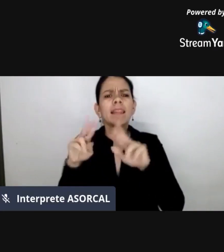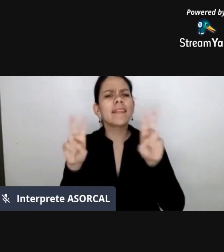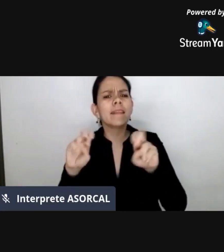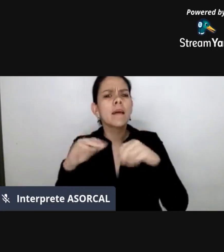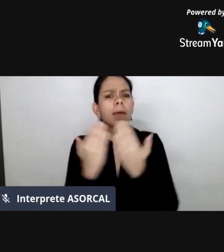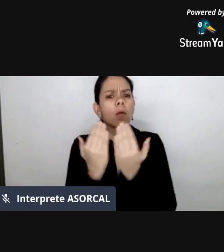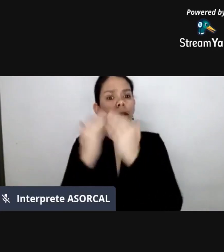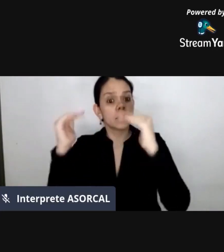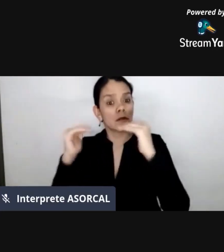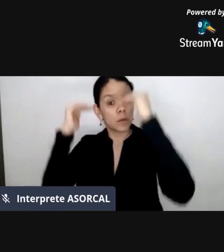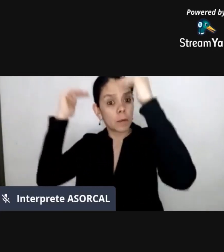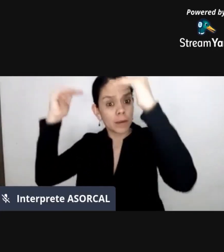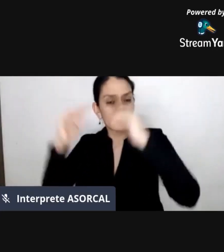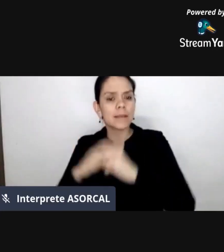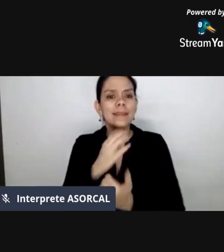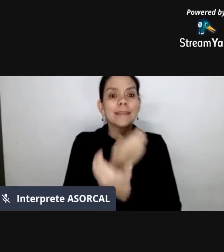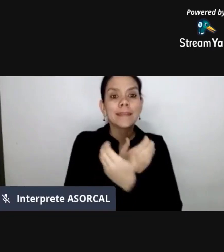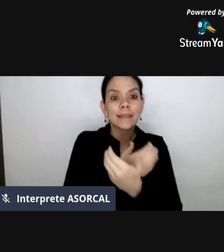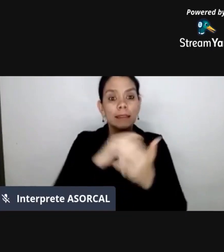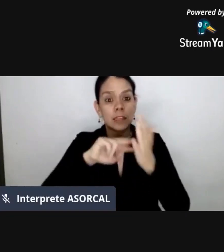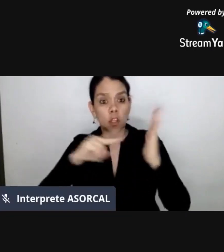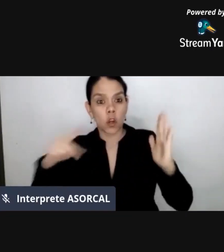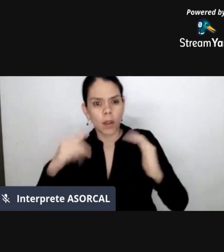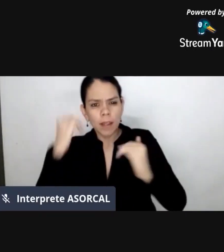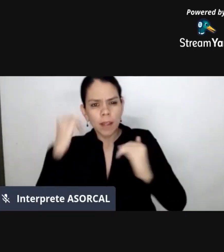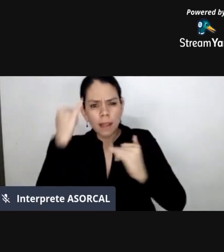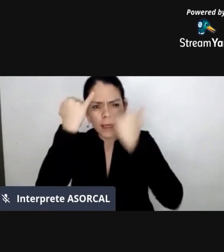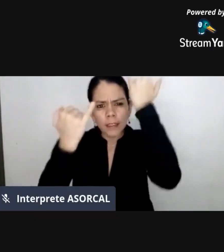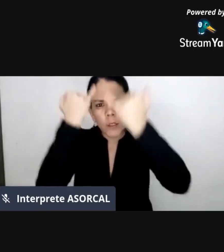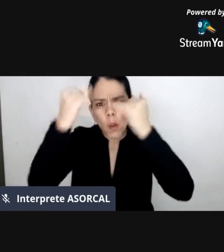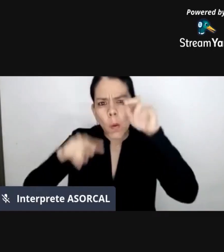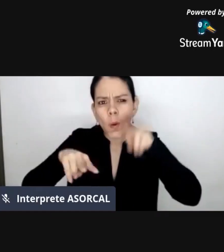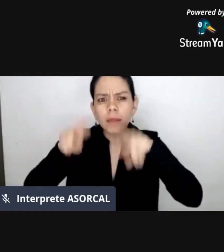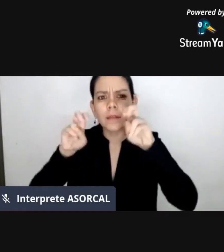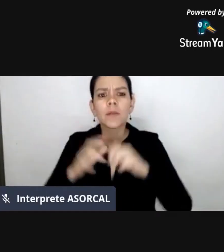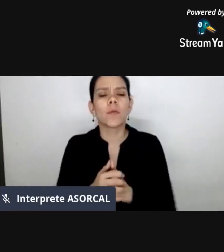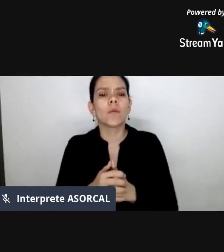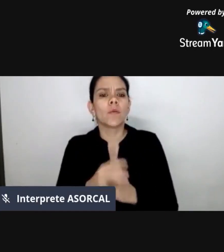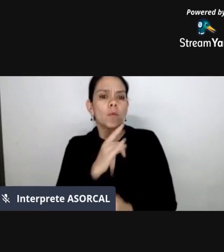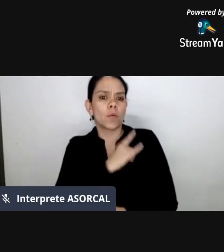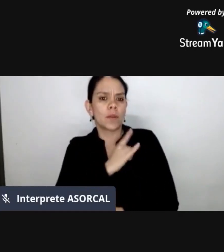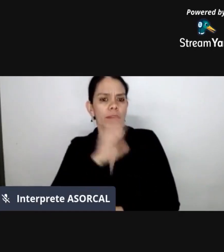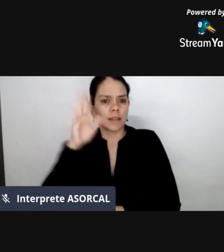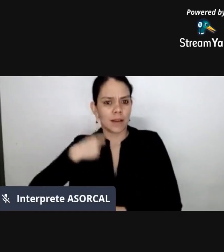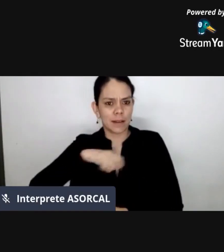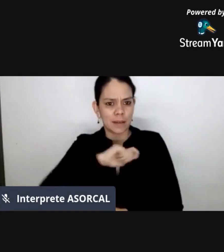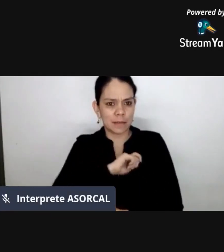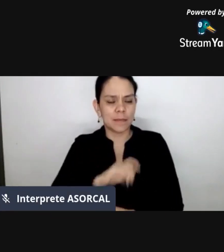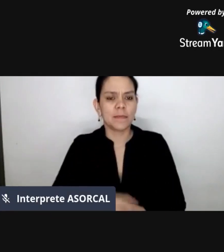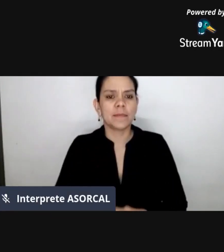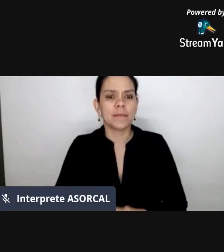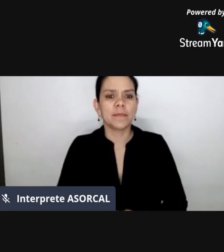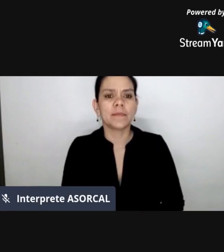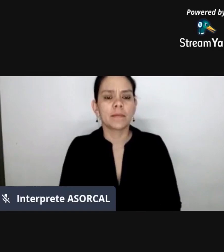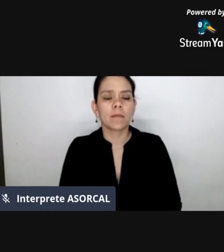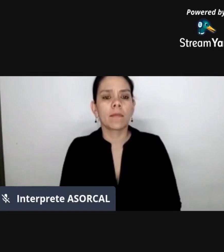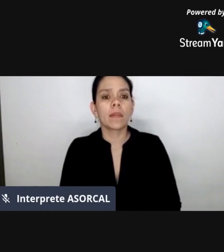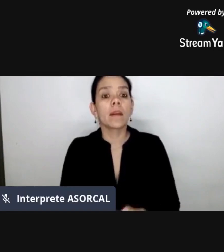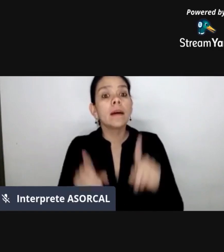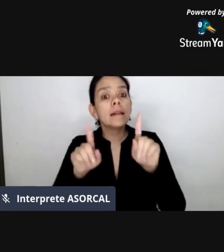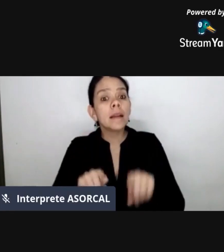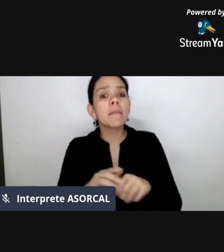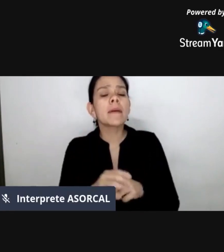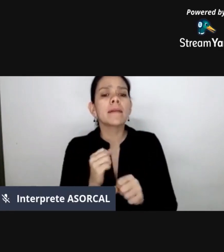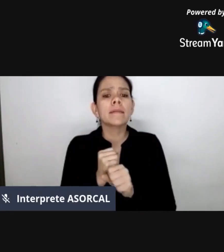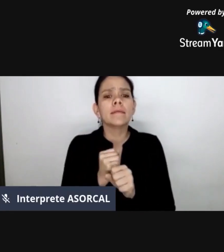e innovación de la Universidad de Salamanca en España. Tiene estancia postdoctoral en la Universidad Pública de Navarra, España,